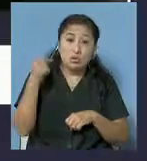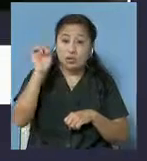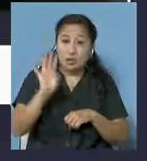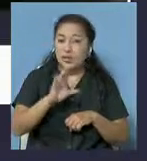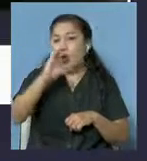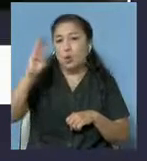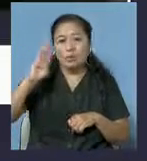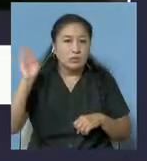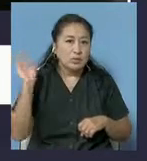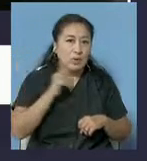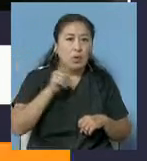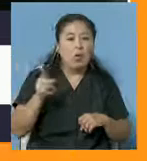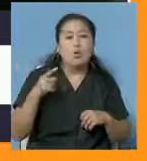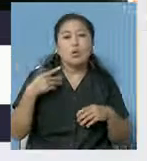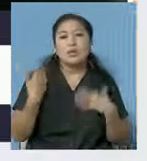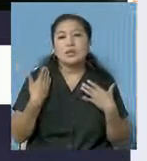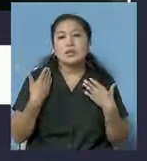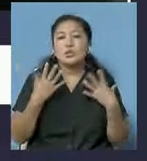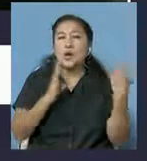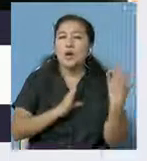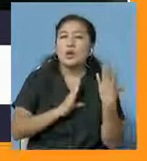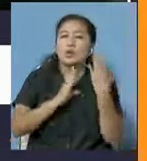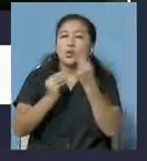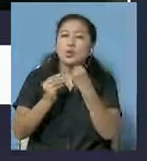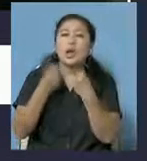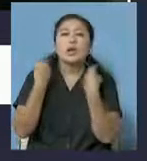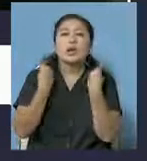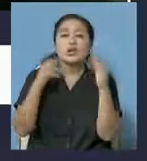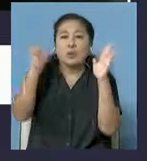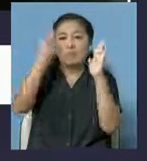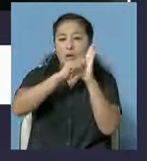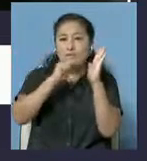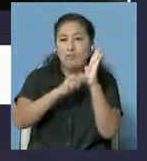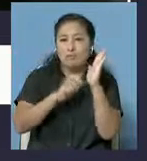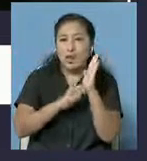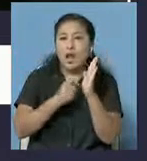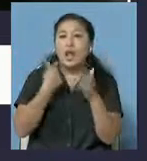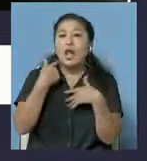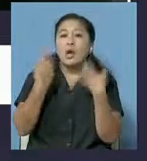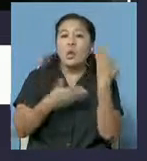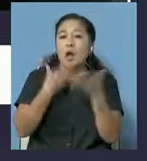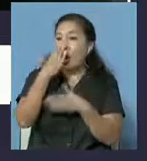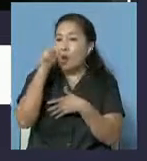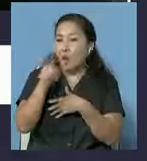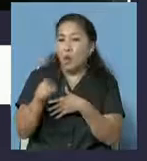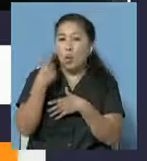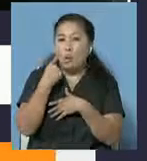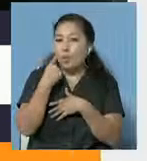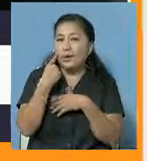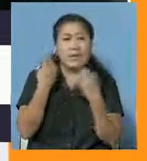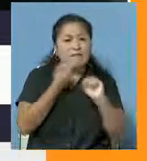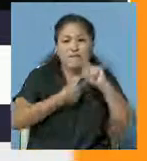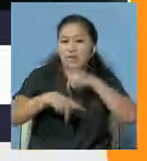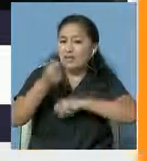los clubes. Es un gran bastión el bingo de Gimnasia y Esgrima de Jujuy, que edición tras edición, ¿no es cierto?, rompe récord